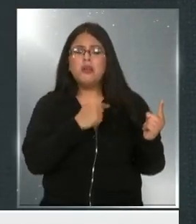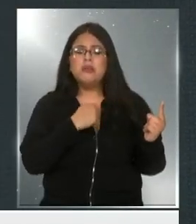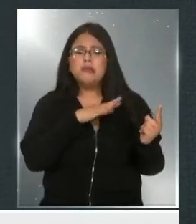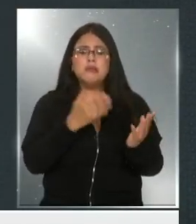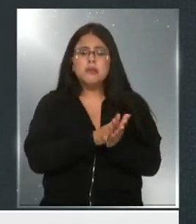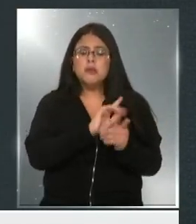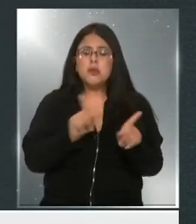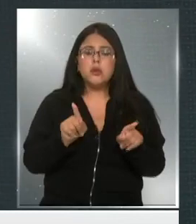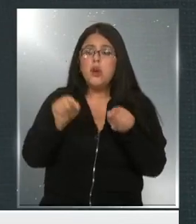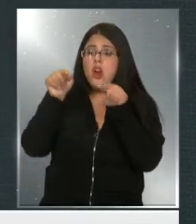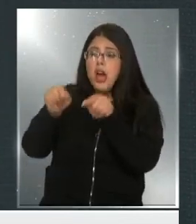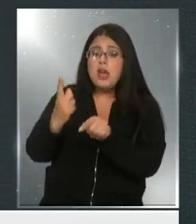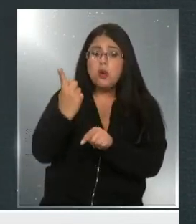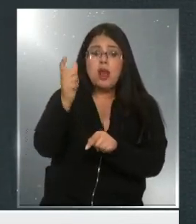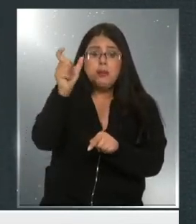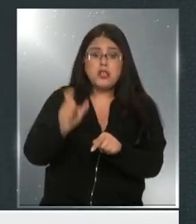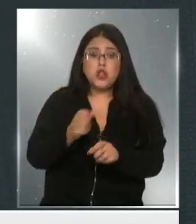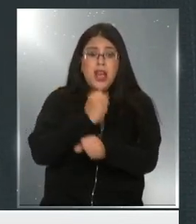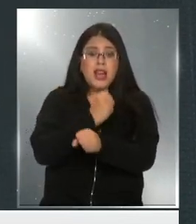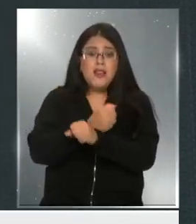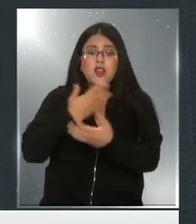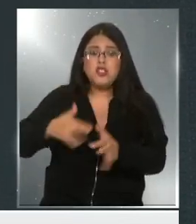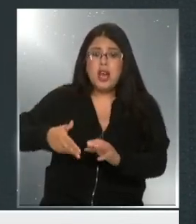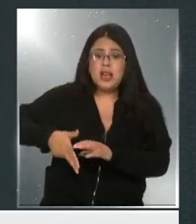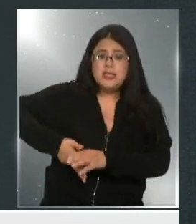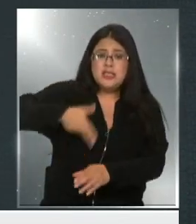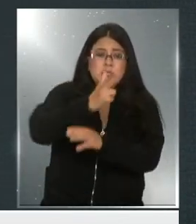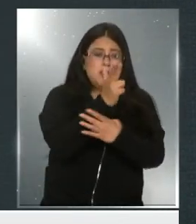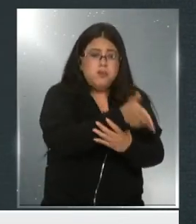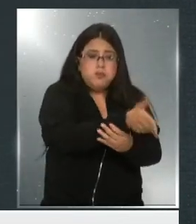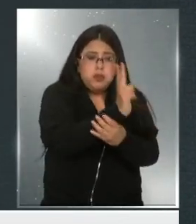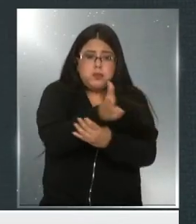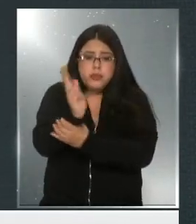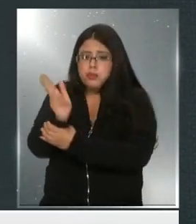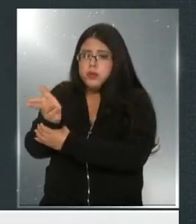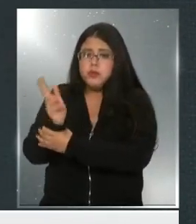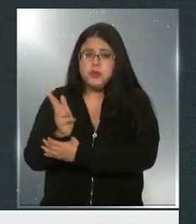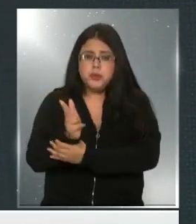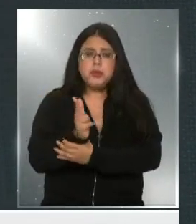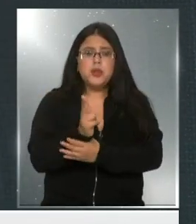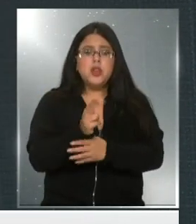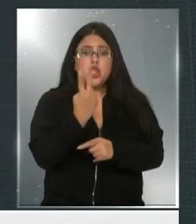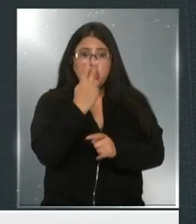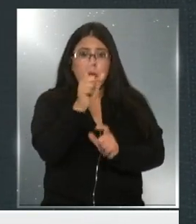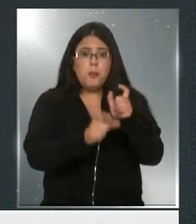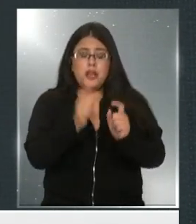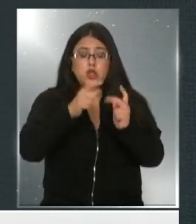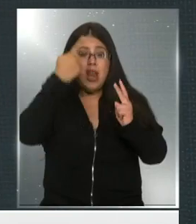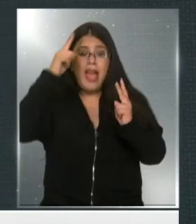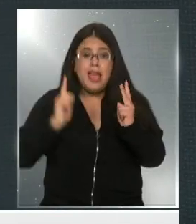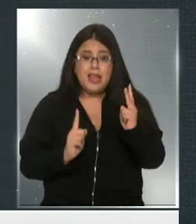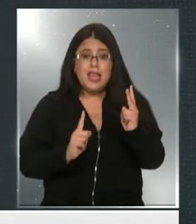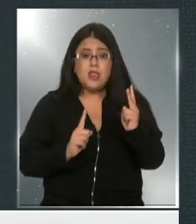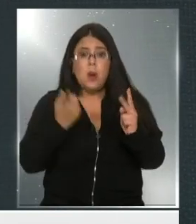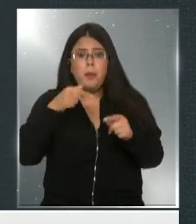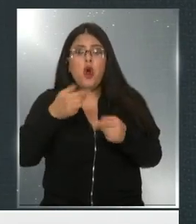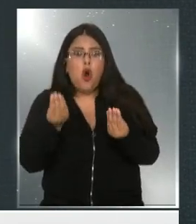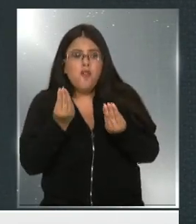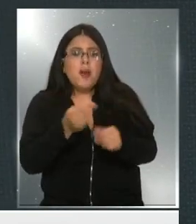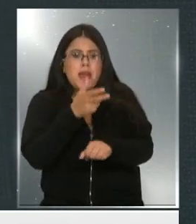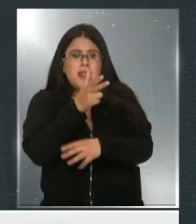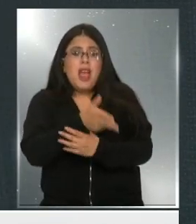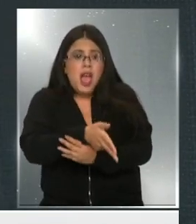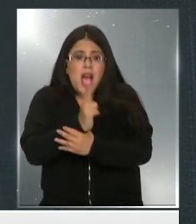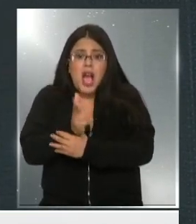En este caso, uno de los carabineros hizo uso de su arma para repeler a los atacantes. Dos jóvenes quedaron heridos. Actuó en defensa propia, alega